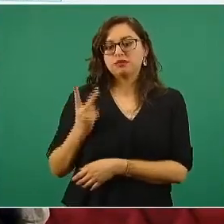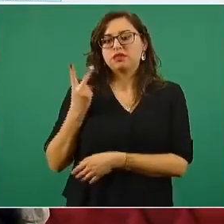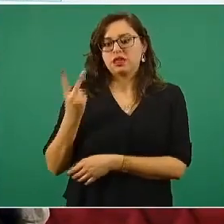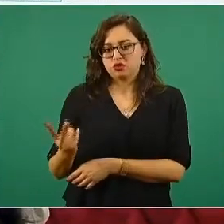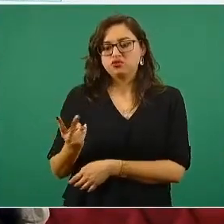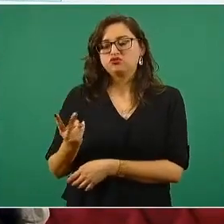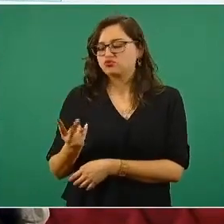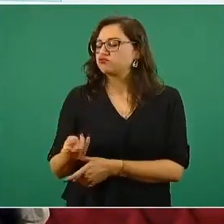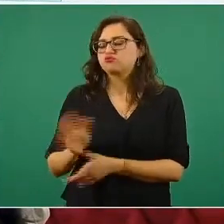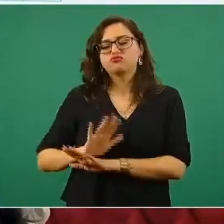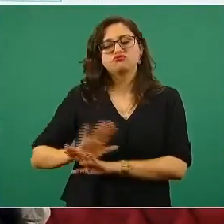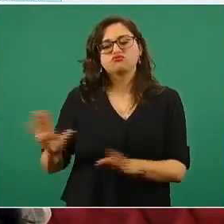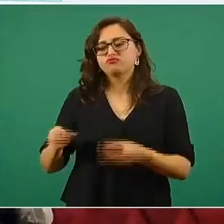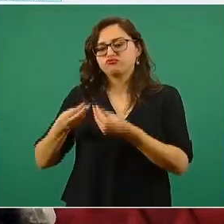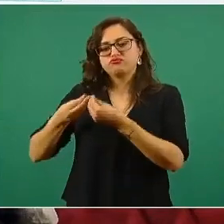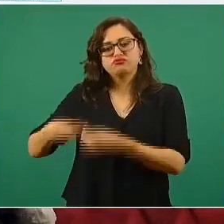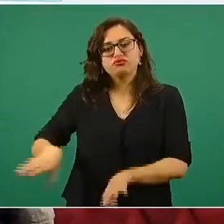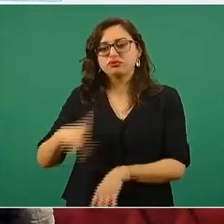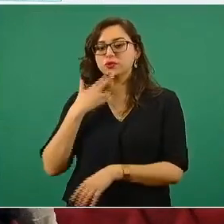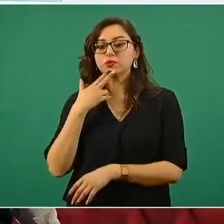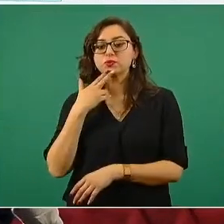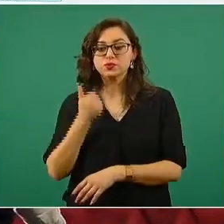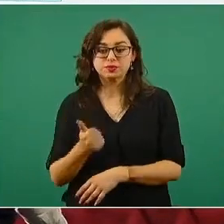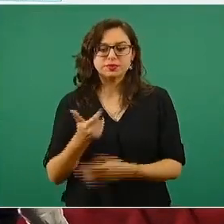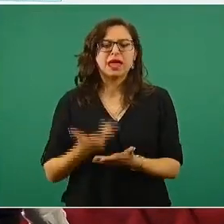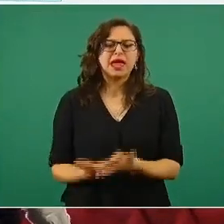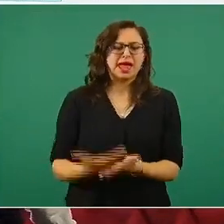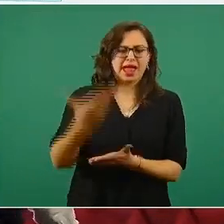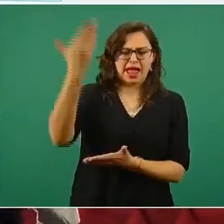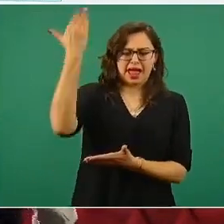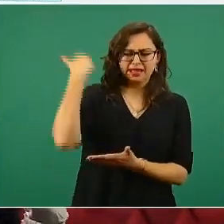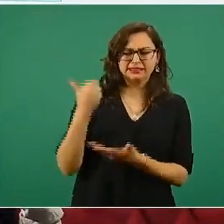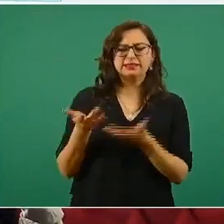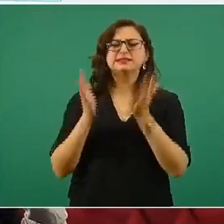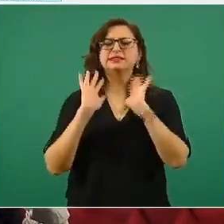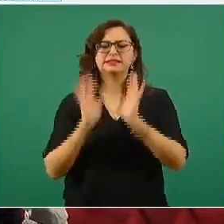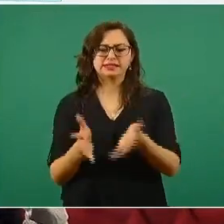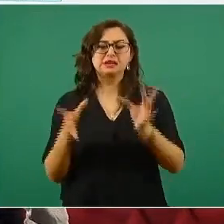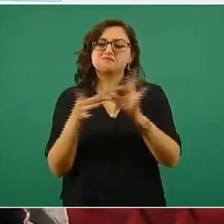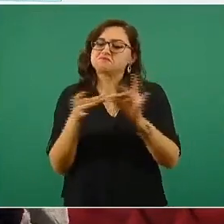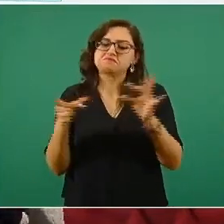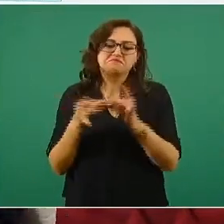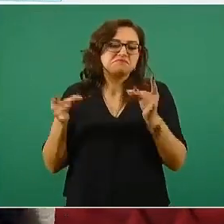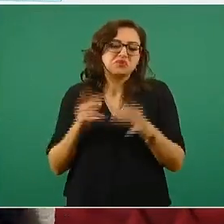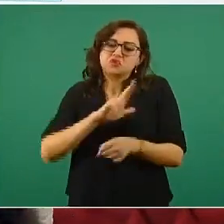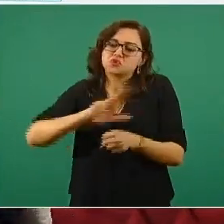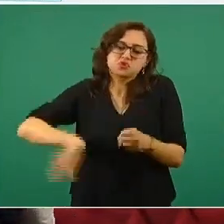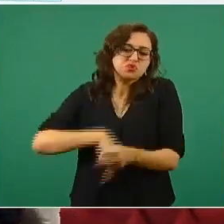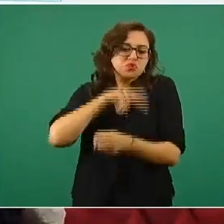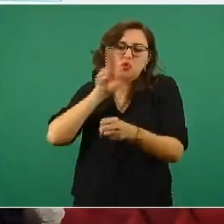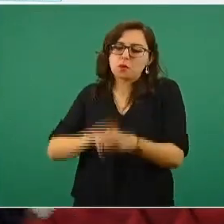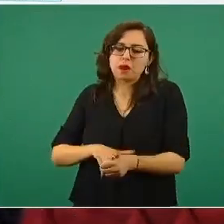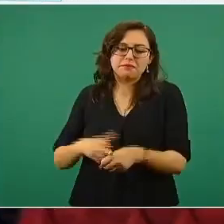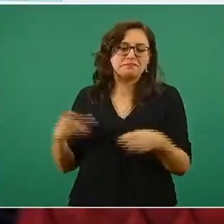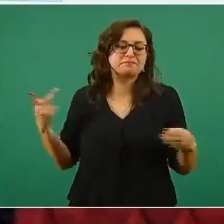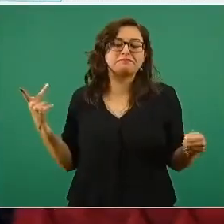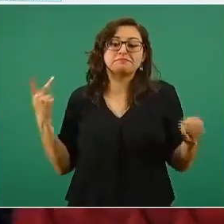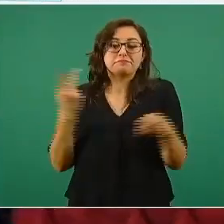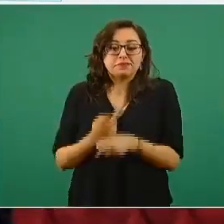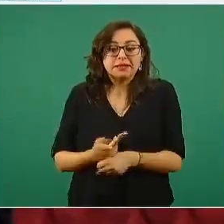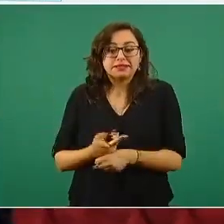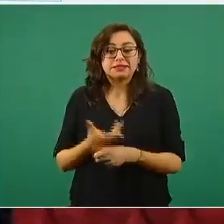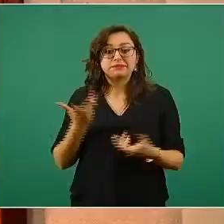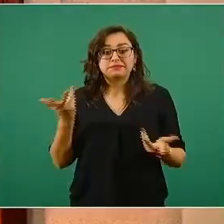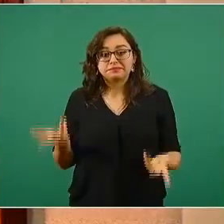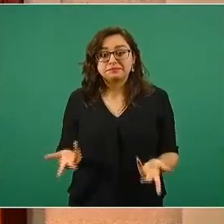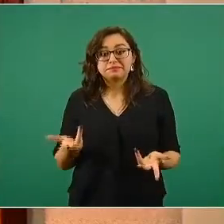dosis aplicadas. Ya se había comentado en conferencias previas que esto es una optimización para efectos de la vacuna